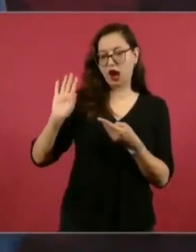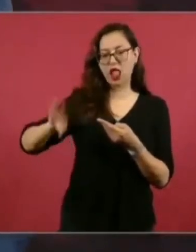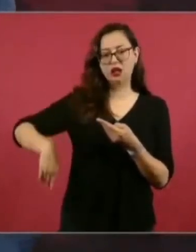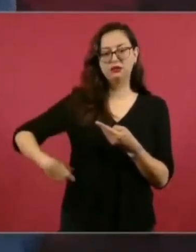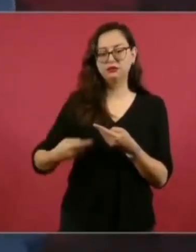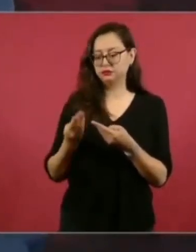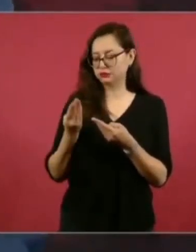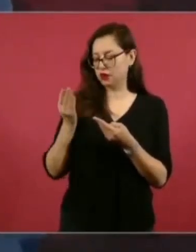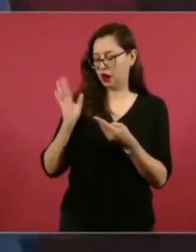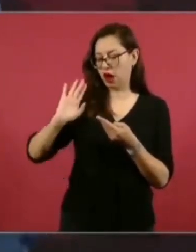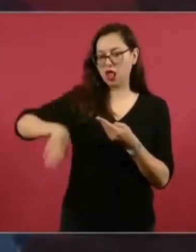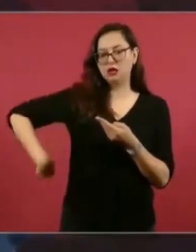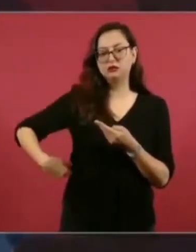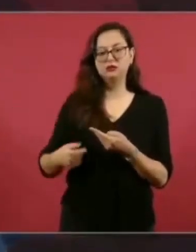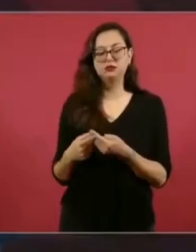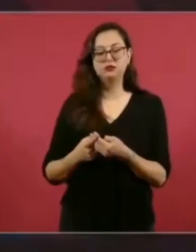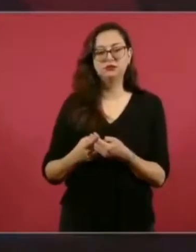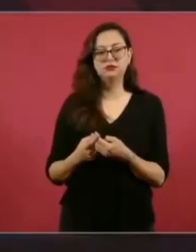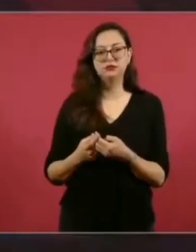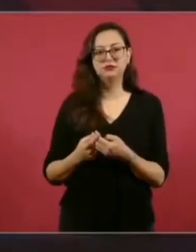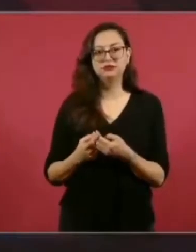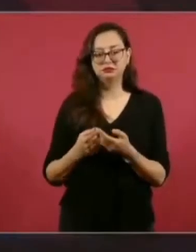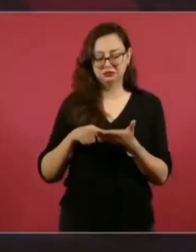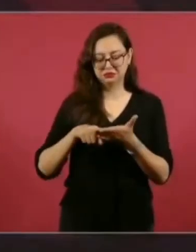pueblo lo sabe bien.